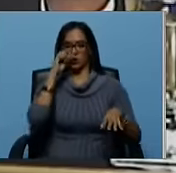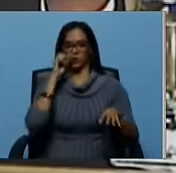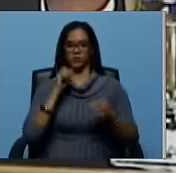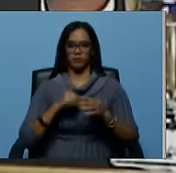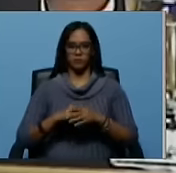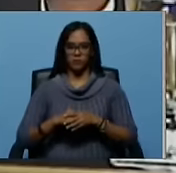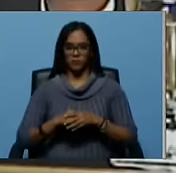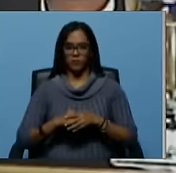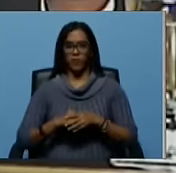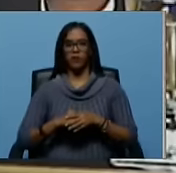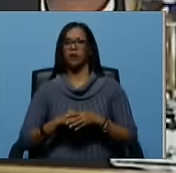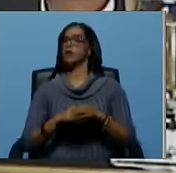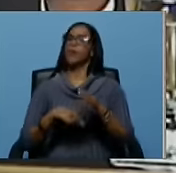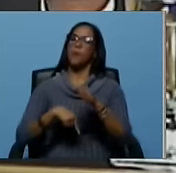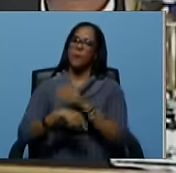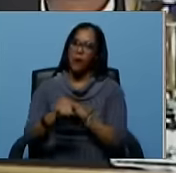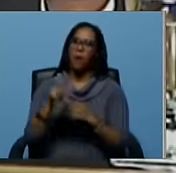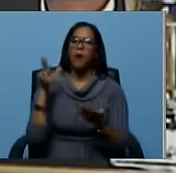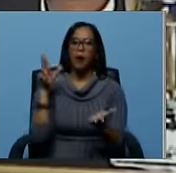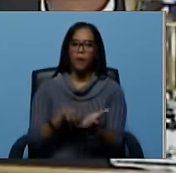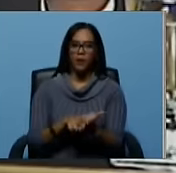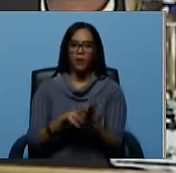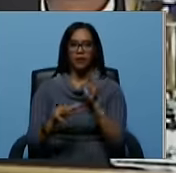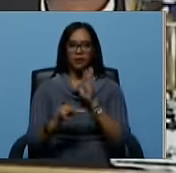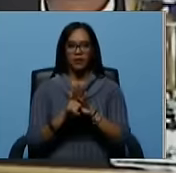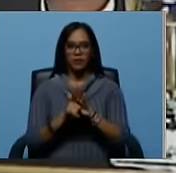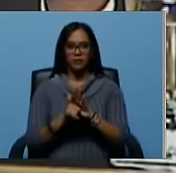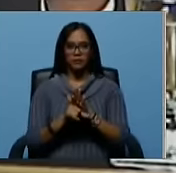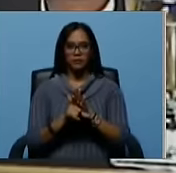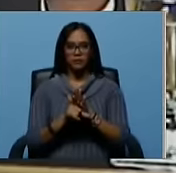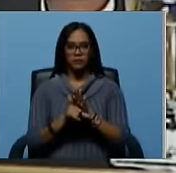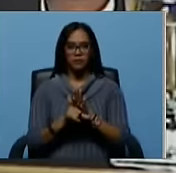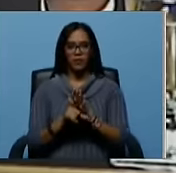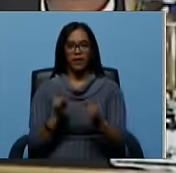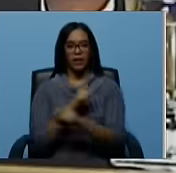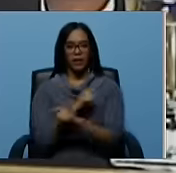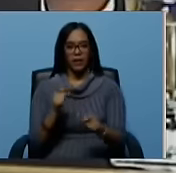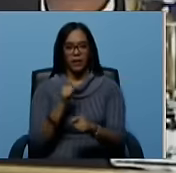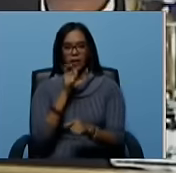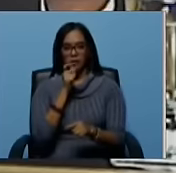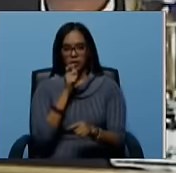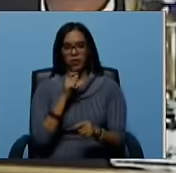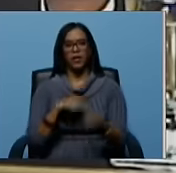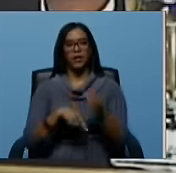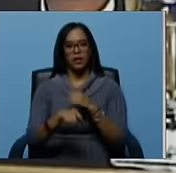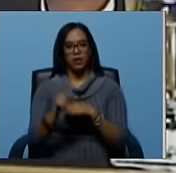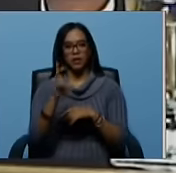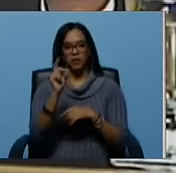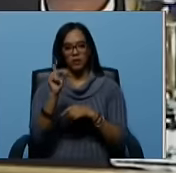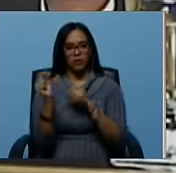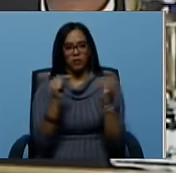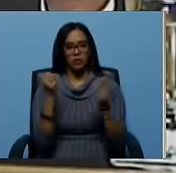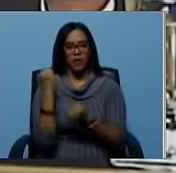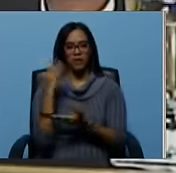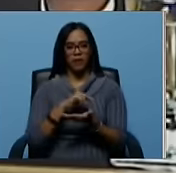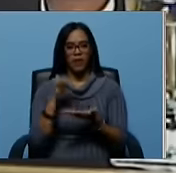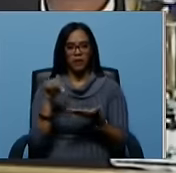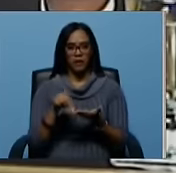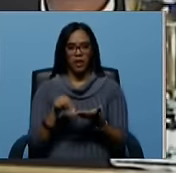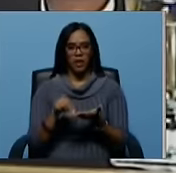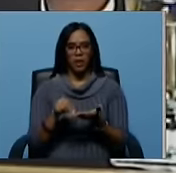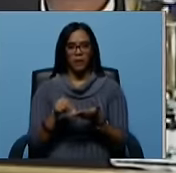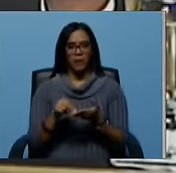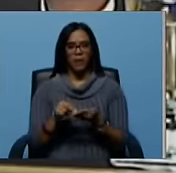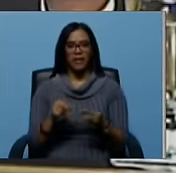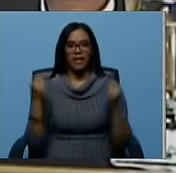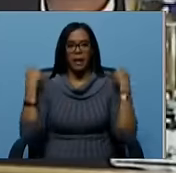Vamos a aprobar esa ley. Apenas termine la consulta, la llevaremos a segunda discusión en la Asamblea para que sea puesta